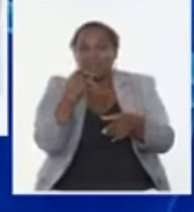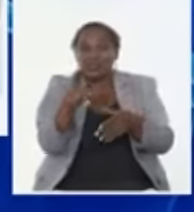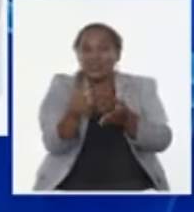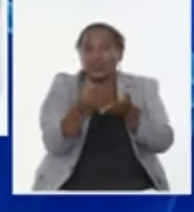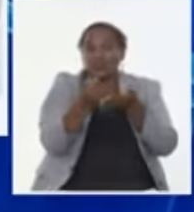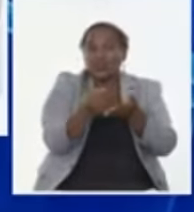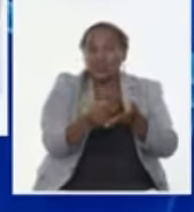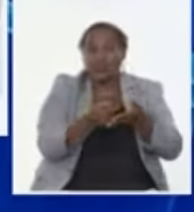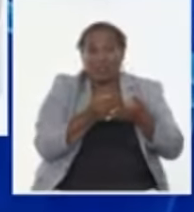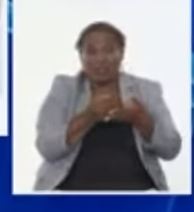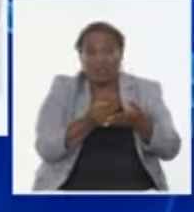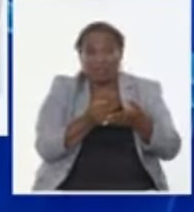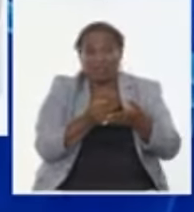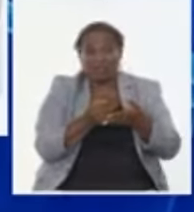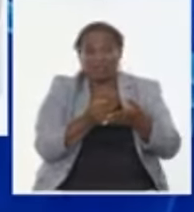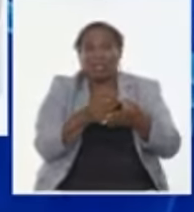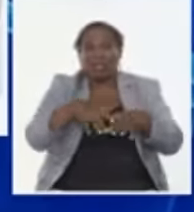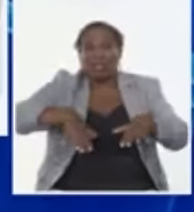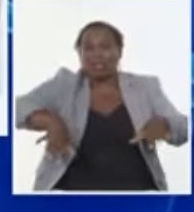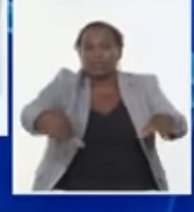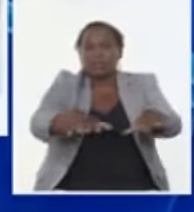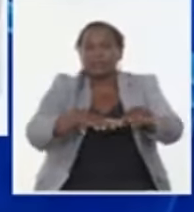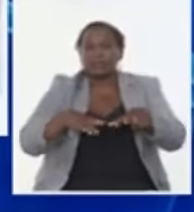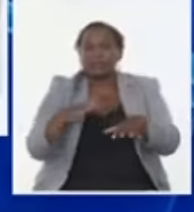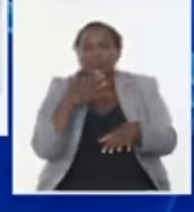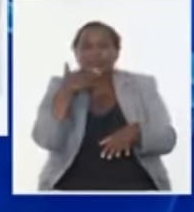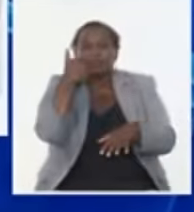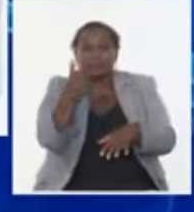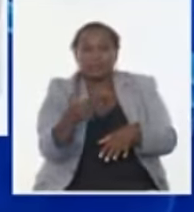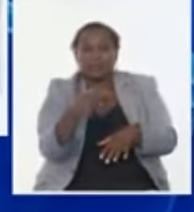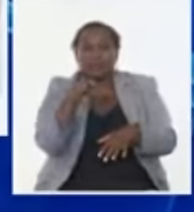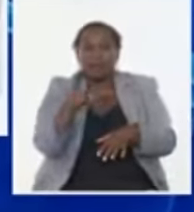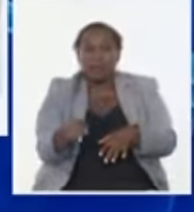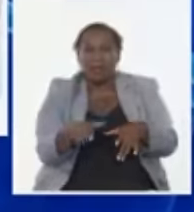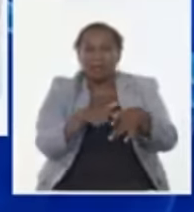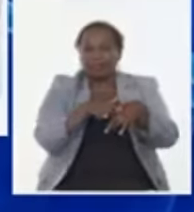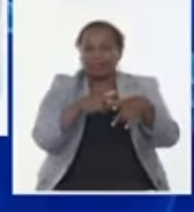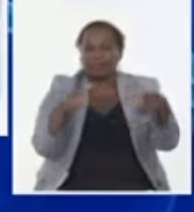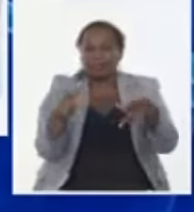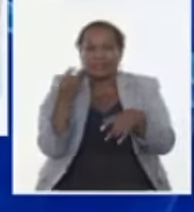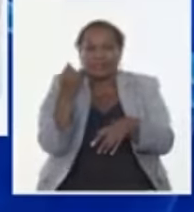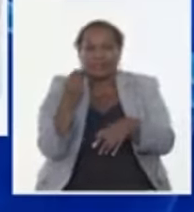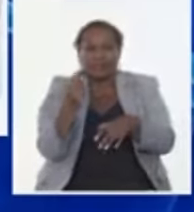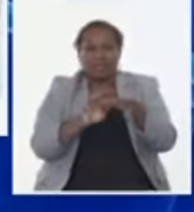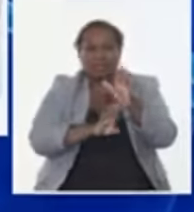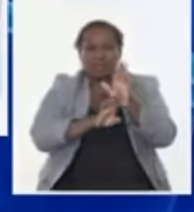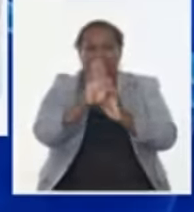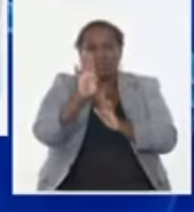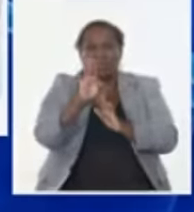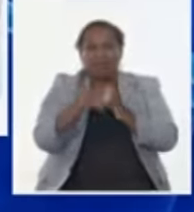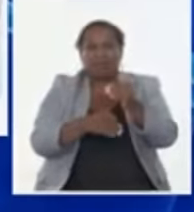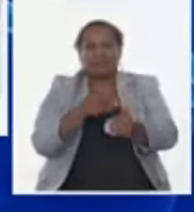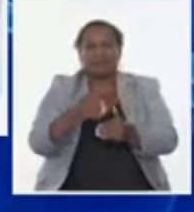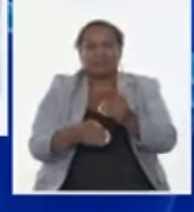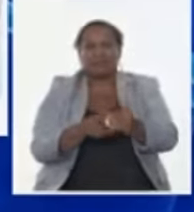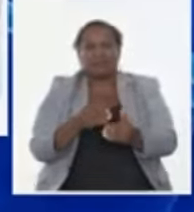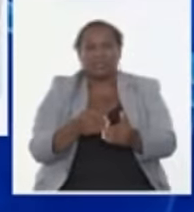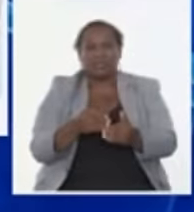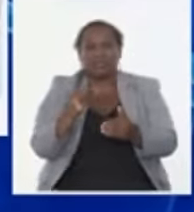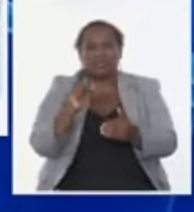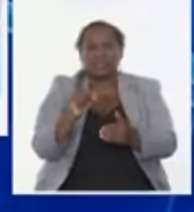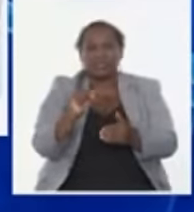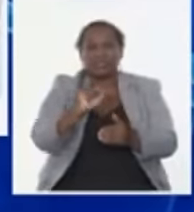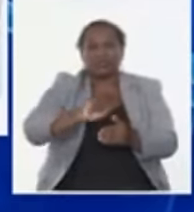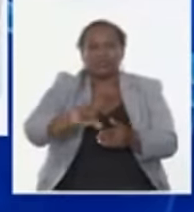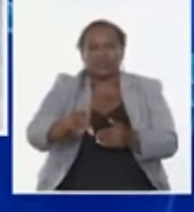garantizar un entorno favorable para el crecimiento económico, el desarrollo y el proceso de construcción socialista.